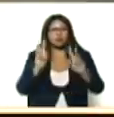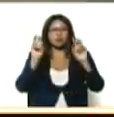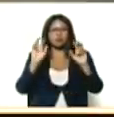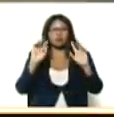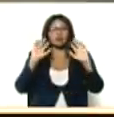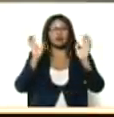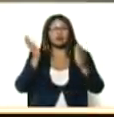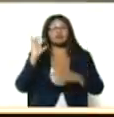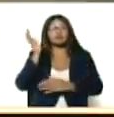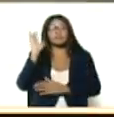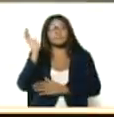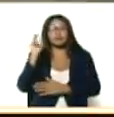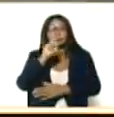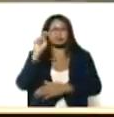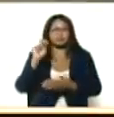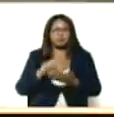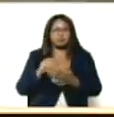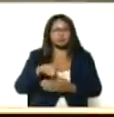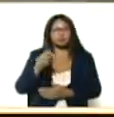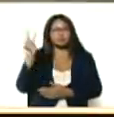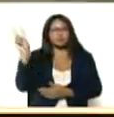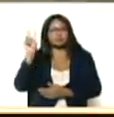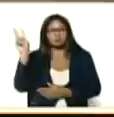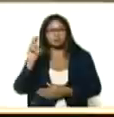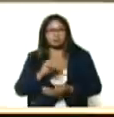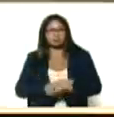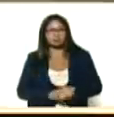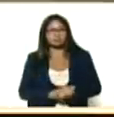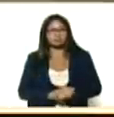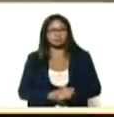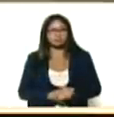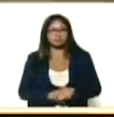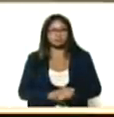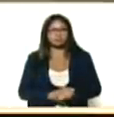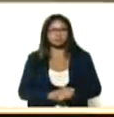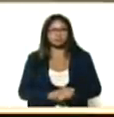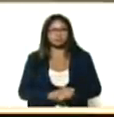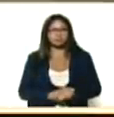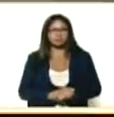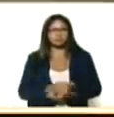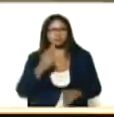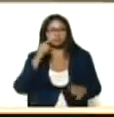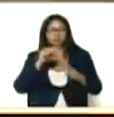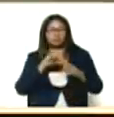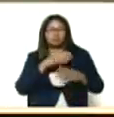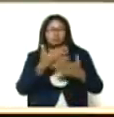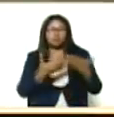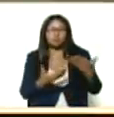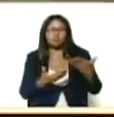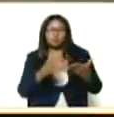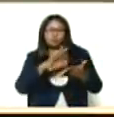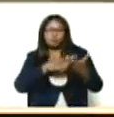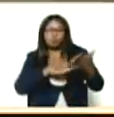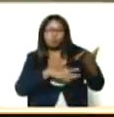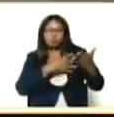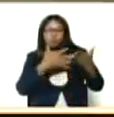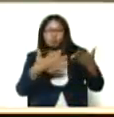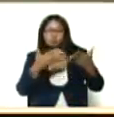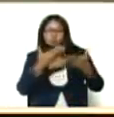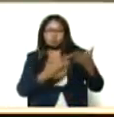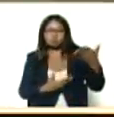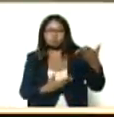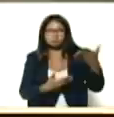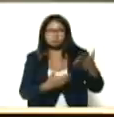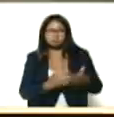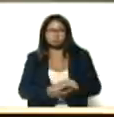Nacional de Venezuela, ha fijado un cronograma y el primero